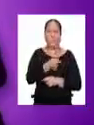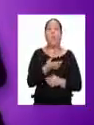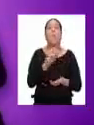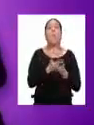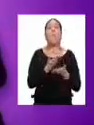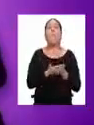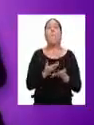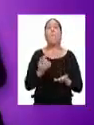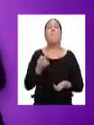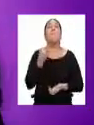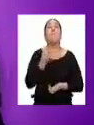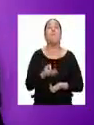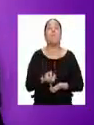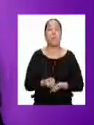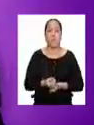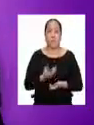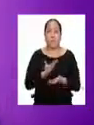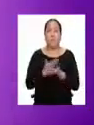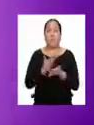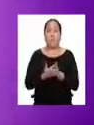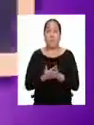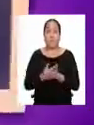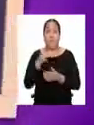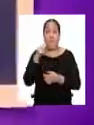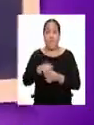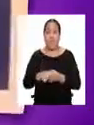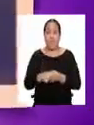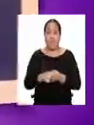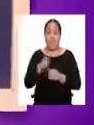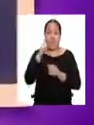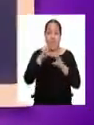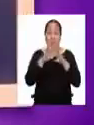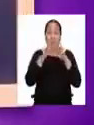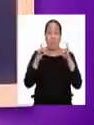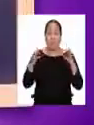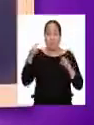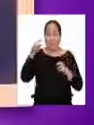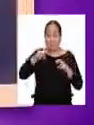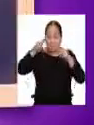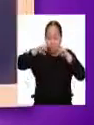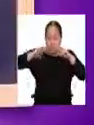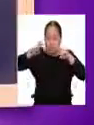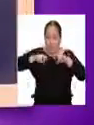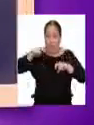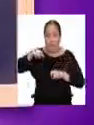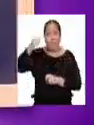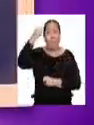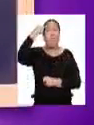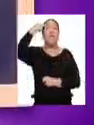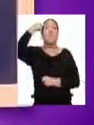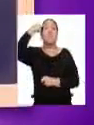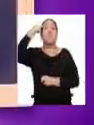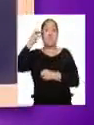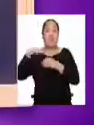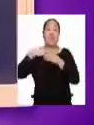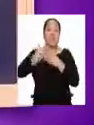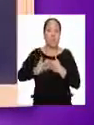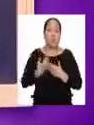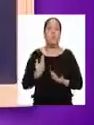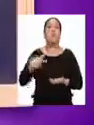conocimientos de la época. De aquí se desprende su máxima, hoy muy extendida: pienso, luego